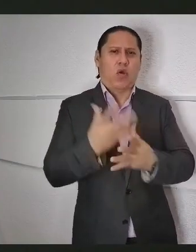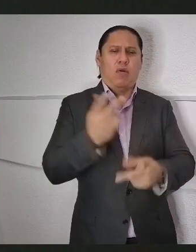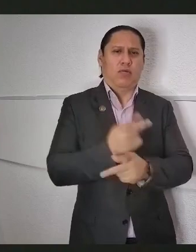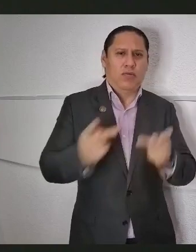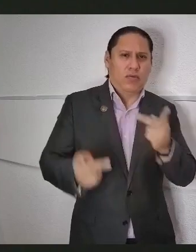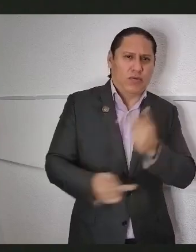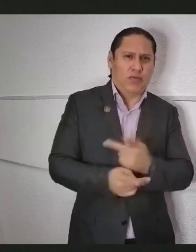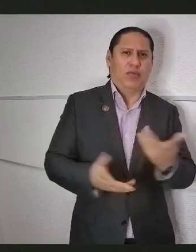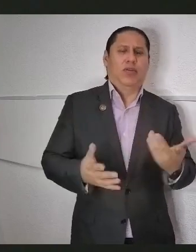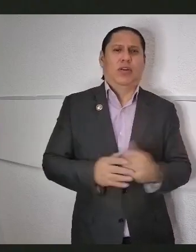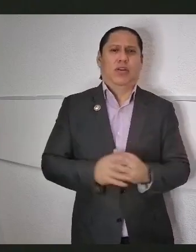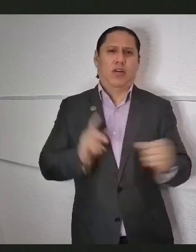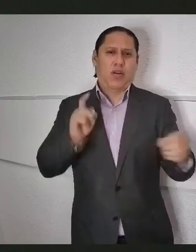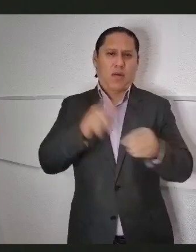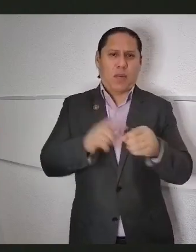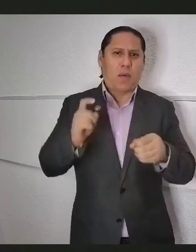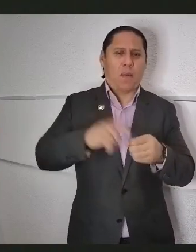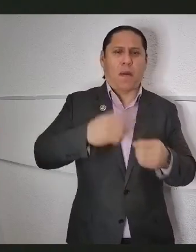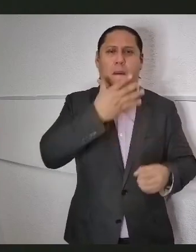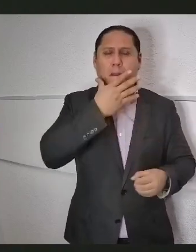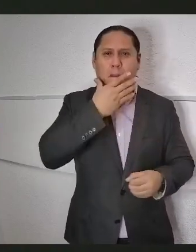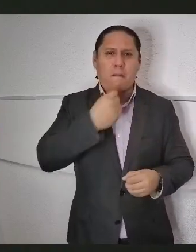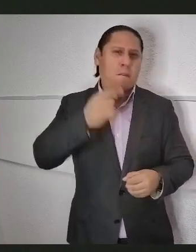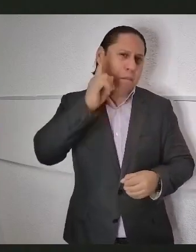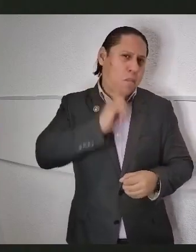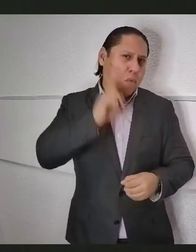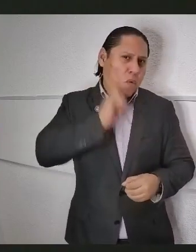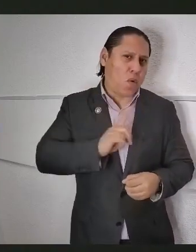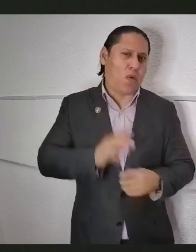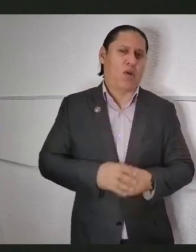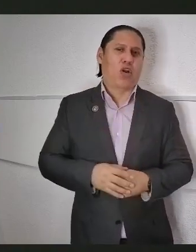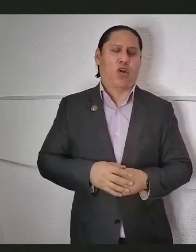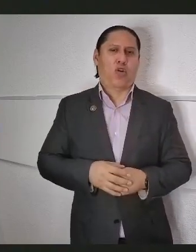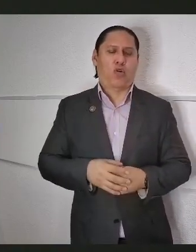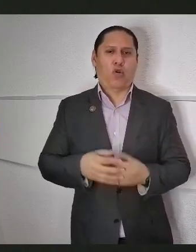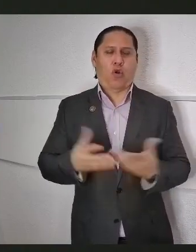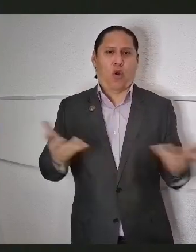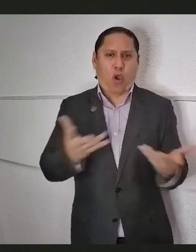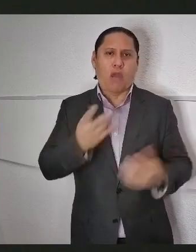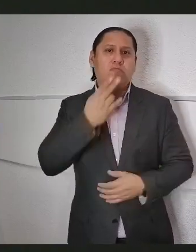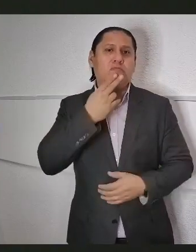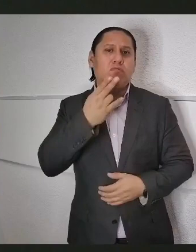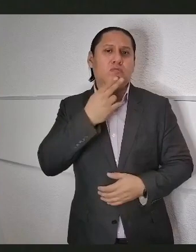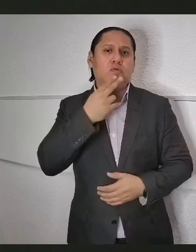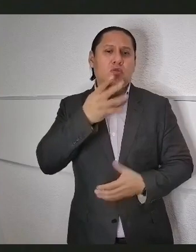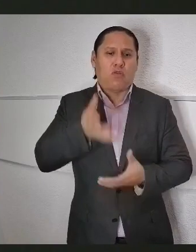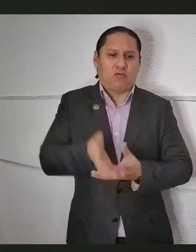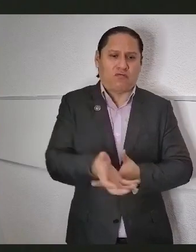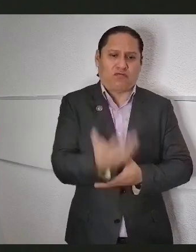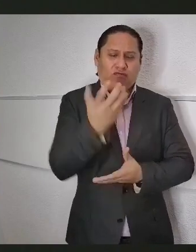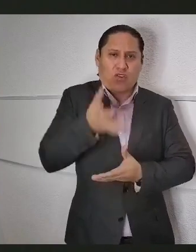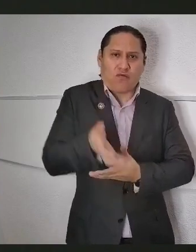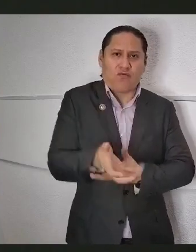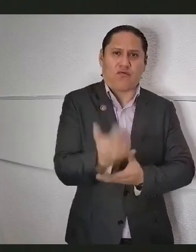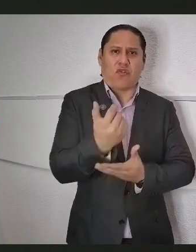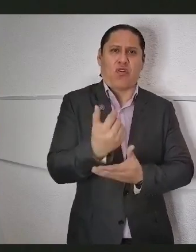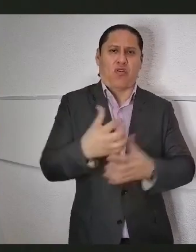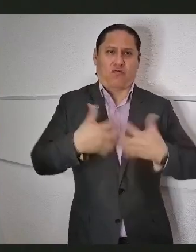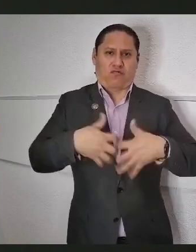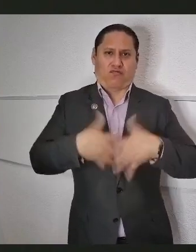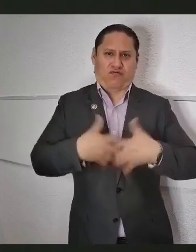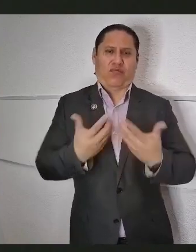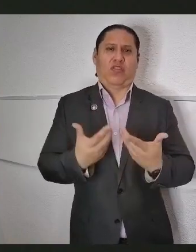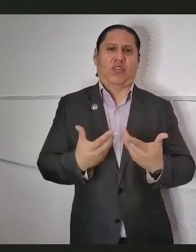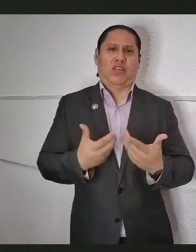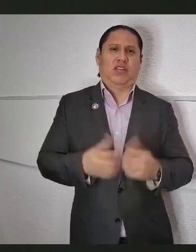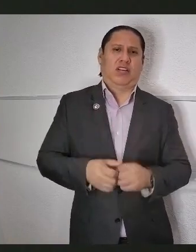la participación de las mujeres, el uso de los tractores y la maquinaria, los principales problemas que enfrenta la